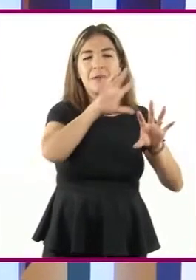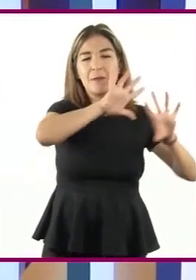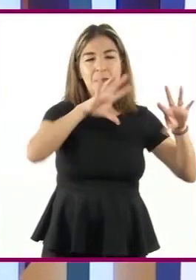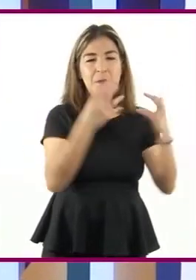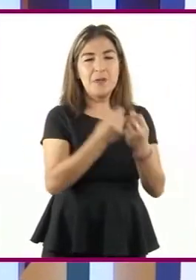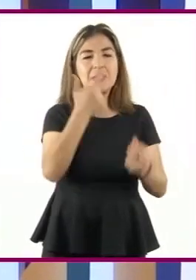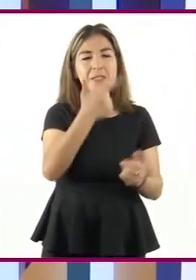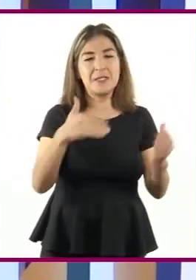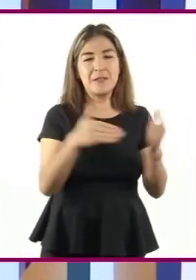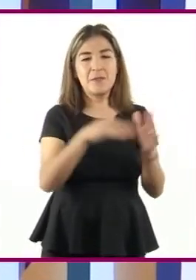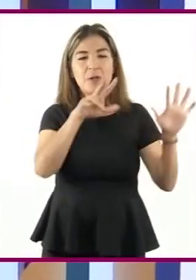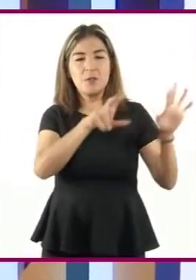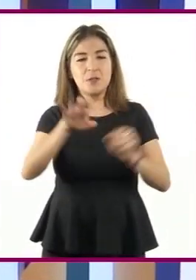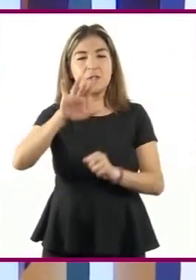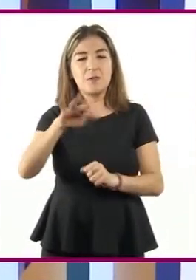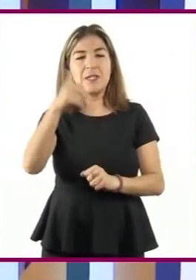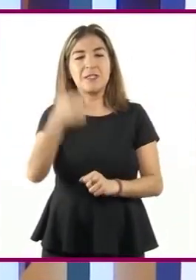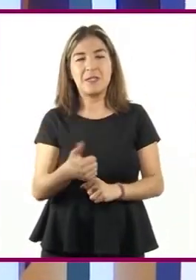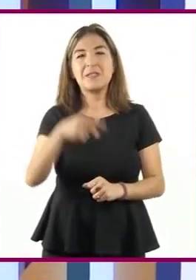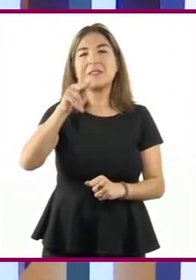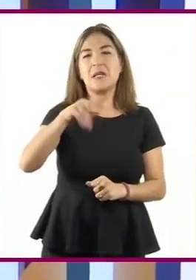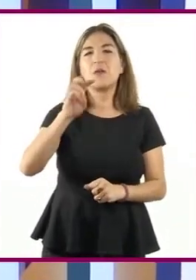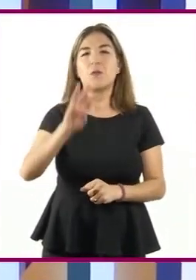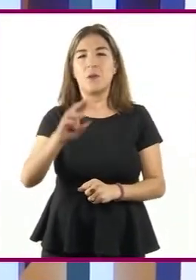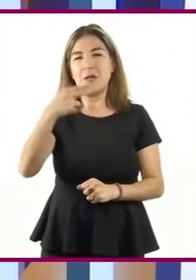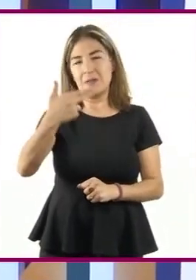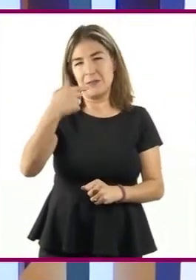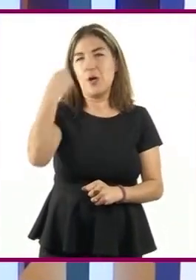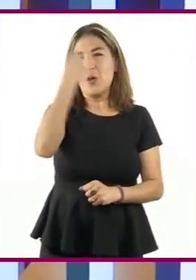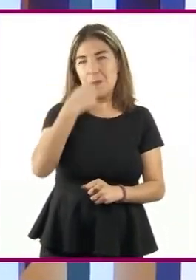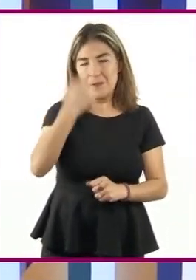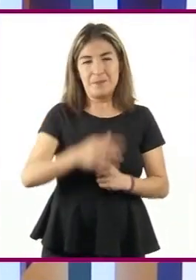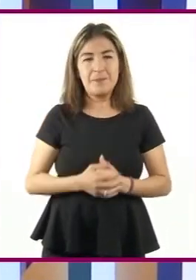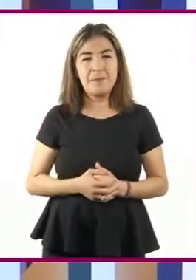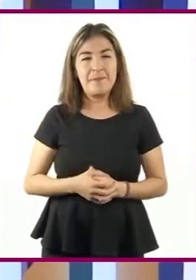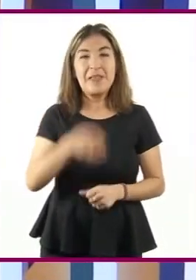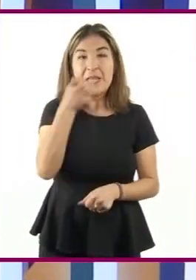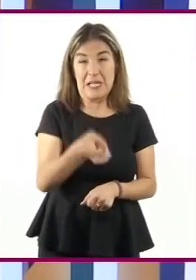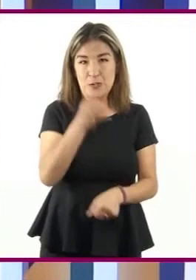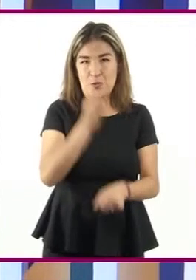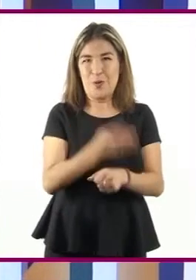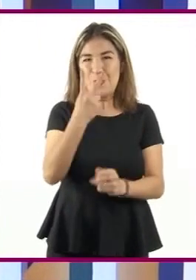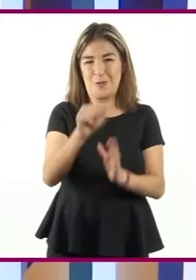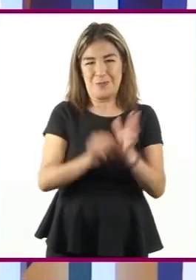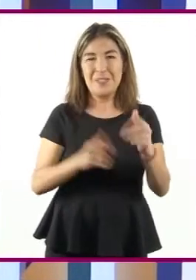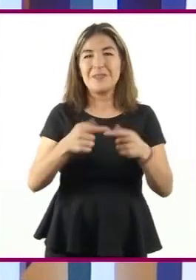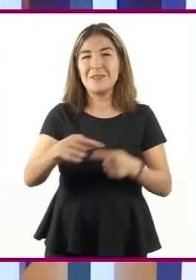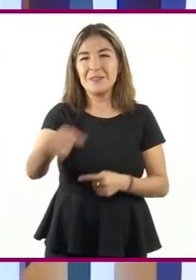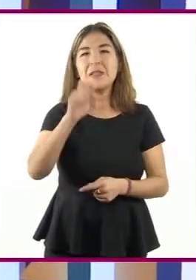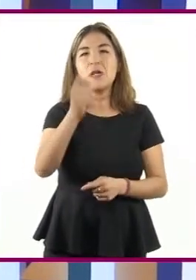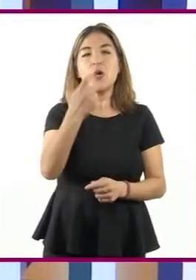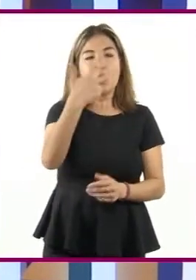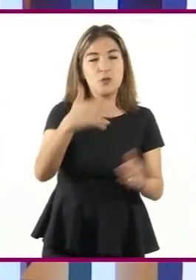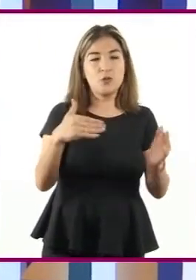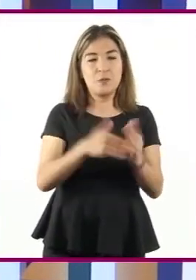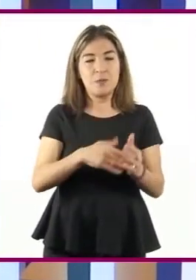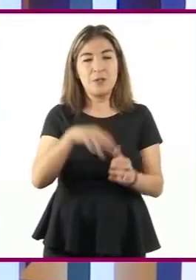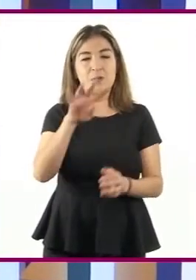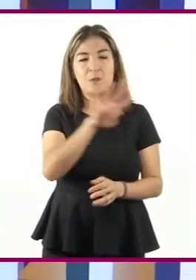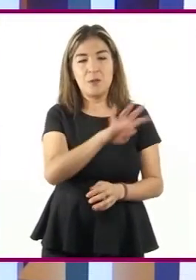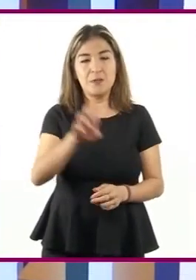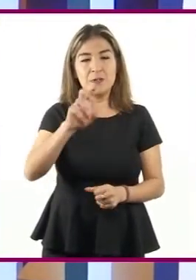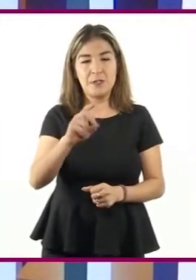de 7.856 kWh y que en este bimestre una de